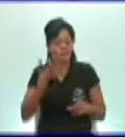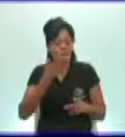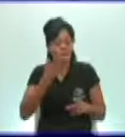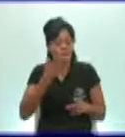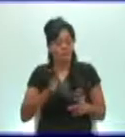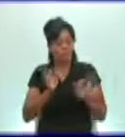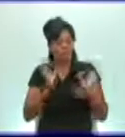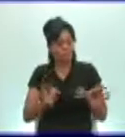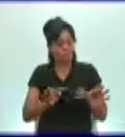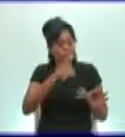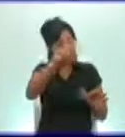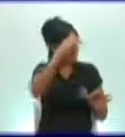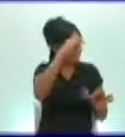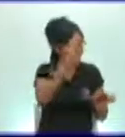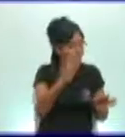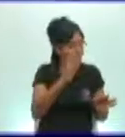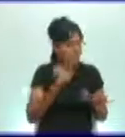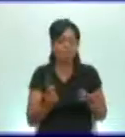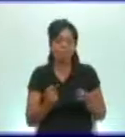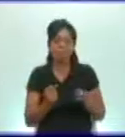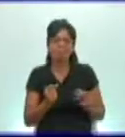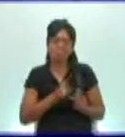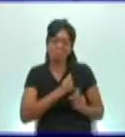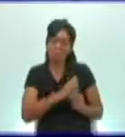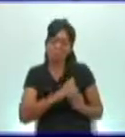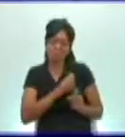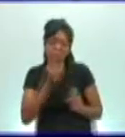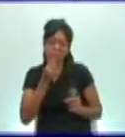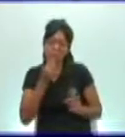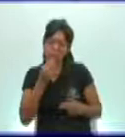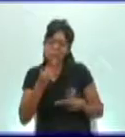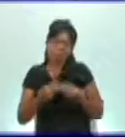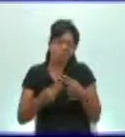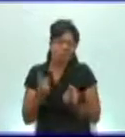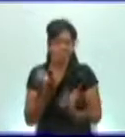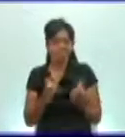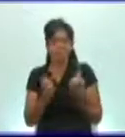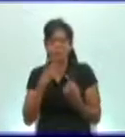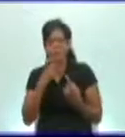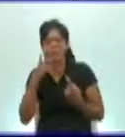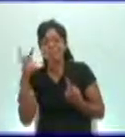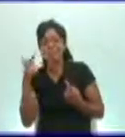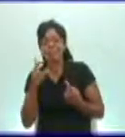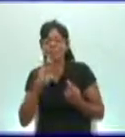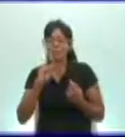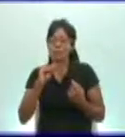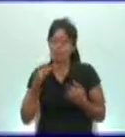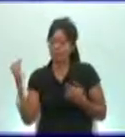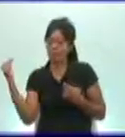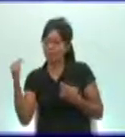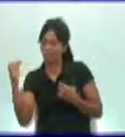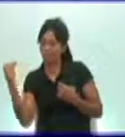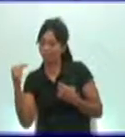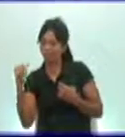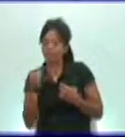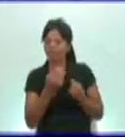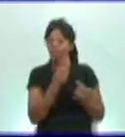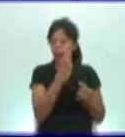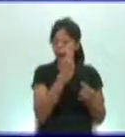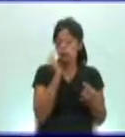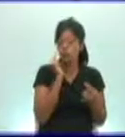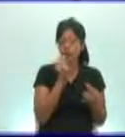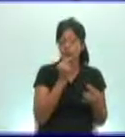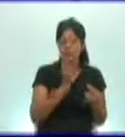Sin amor no vale la pena hacer nada en la vida, es enunciativa negativa. Y José Martí sintió un